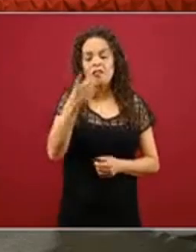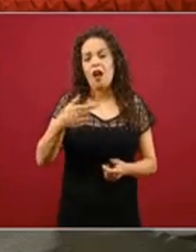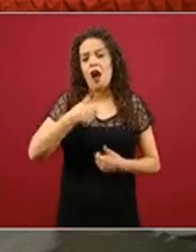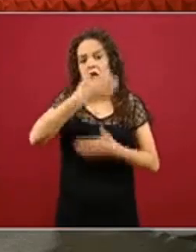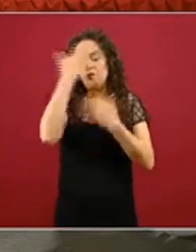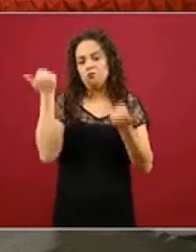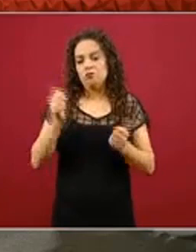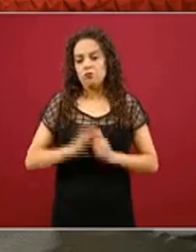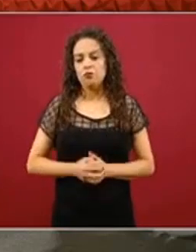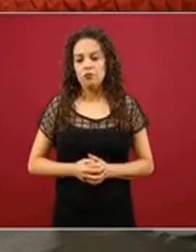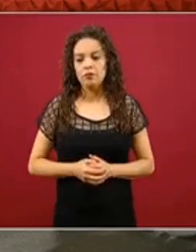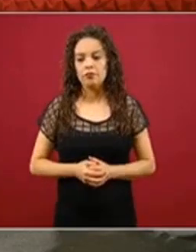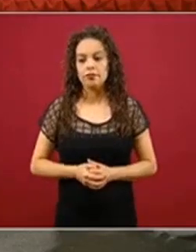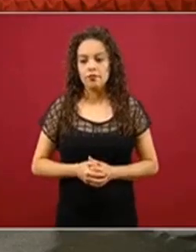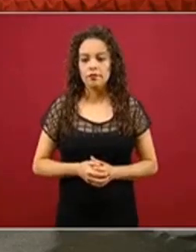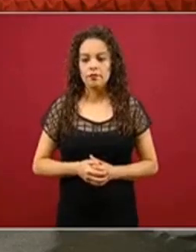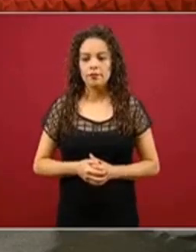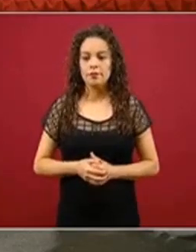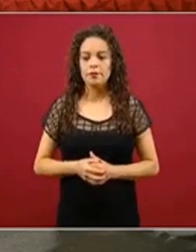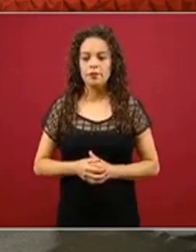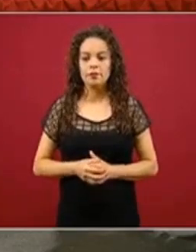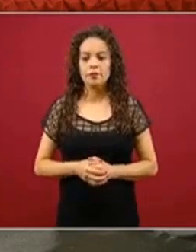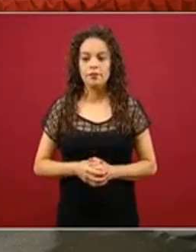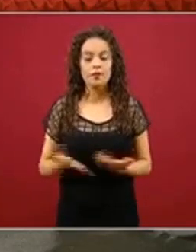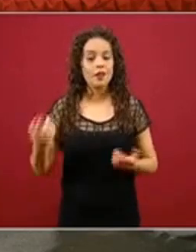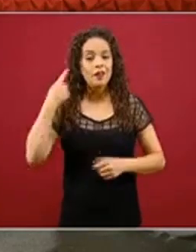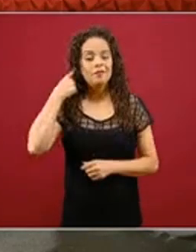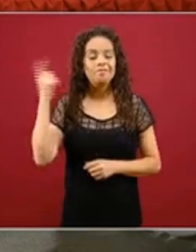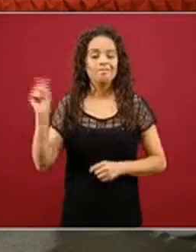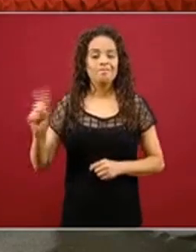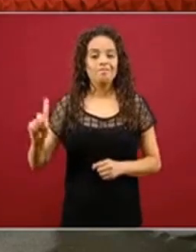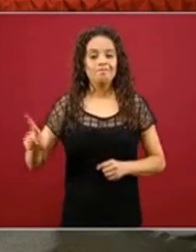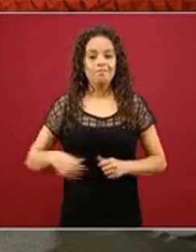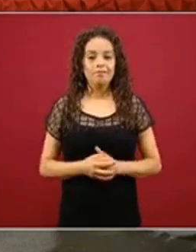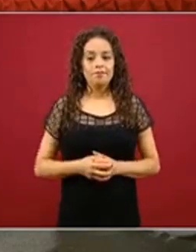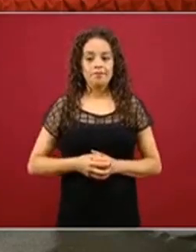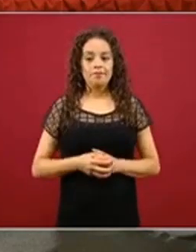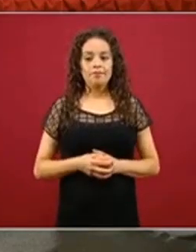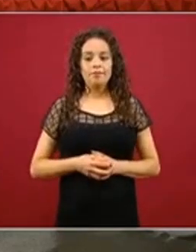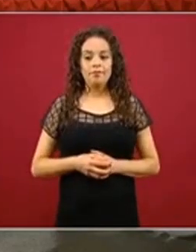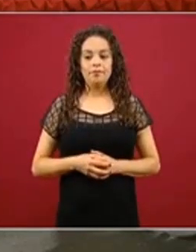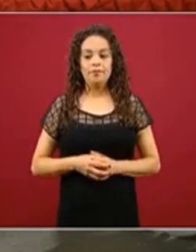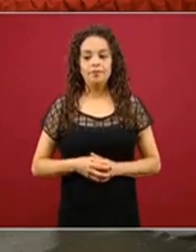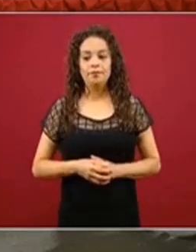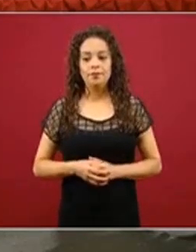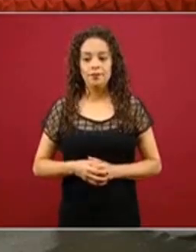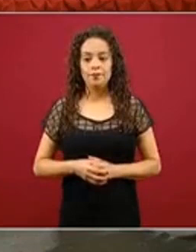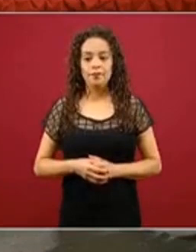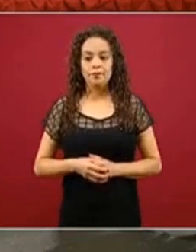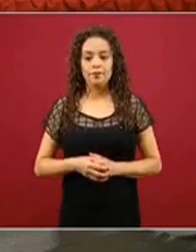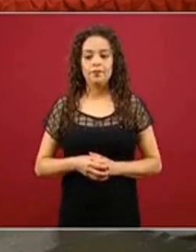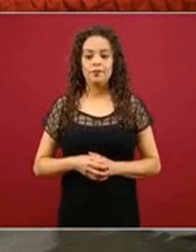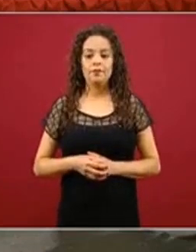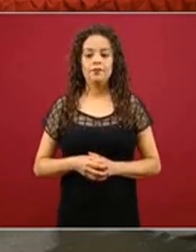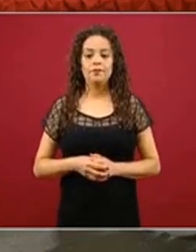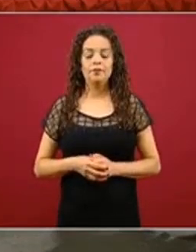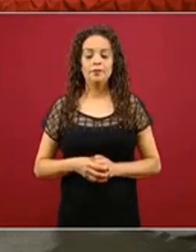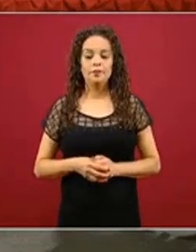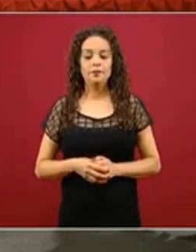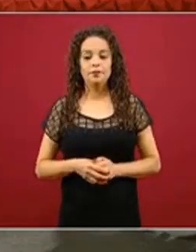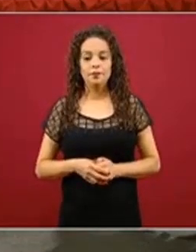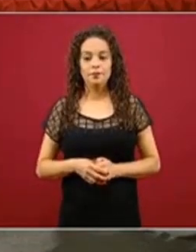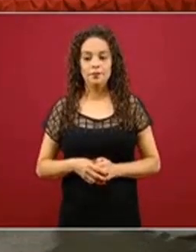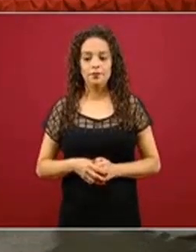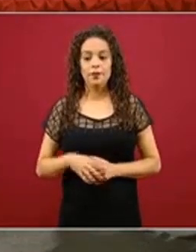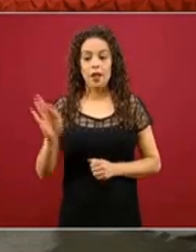ciudadanos privilegiados entre los comunicadores. Que si yo quiero hacerme la prueba tengo que ir a un hospital. Si usted fuera un contacto, se le haría la prueba si